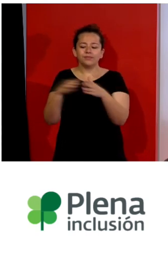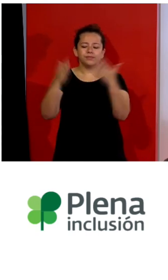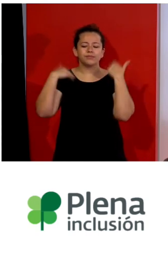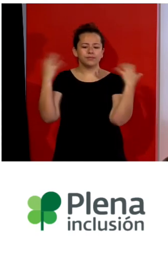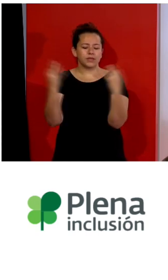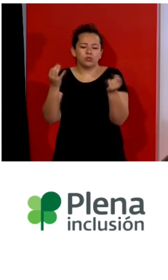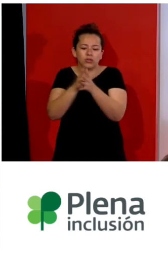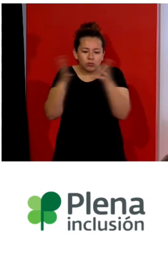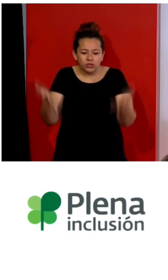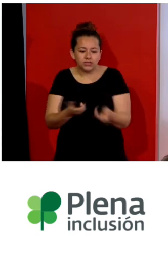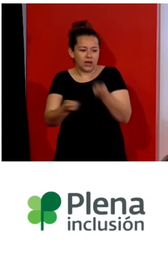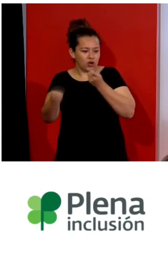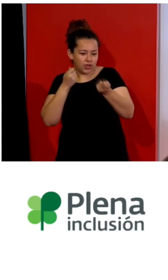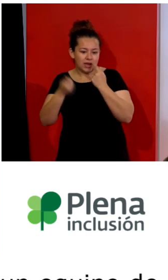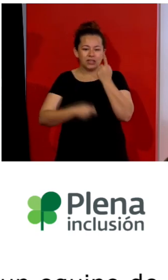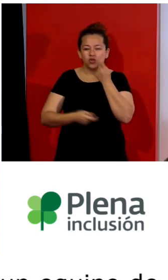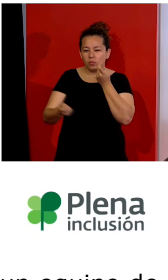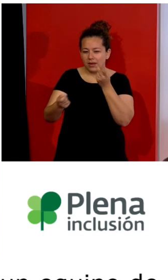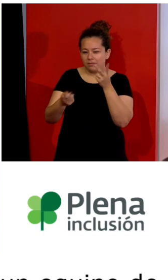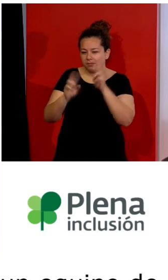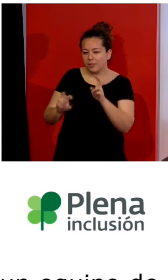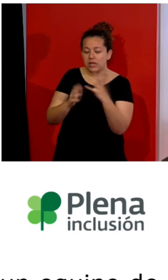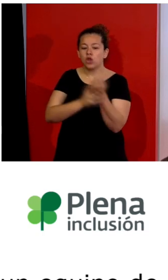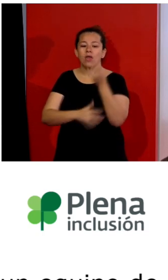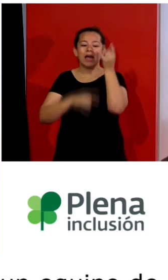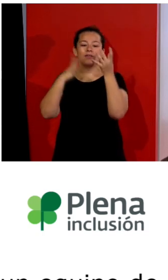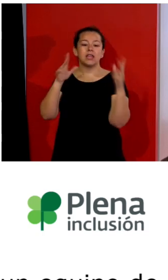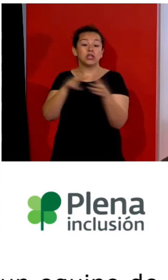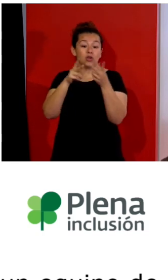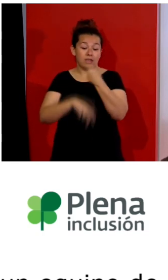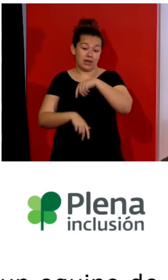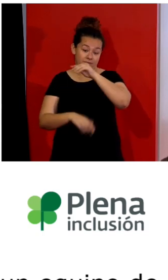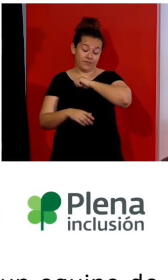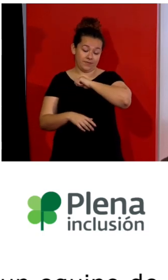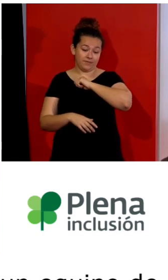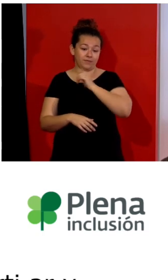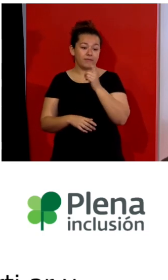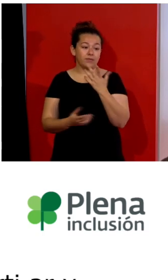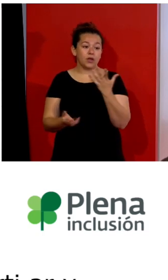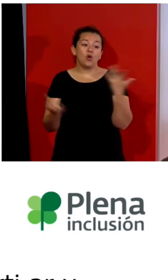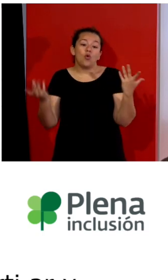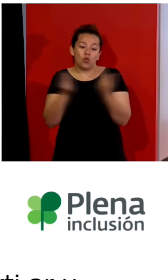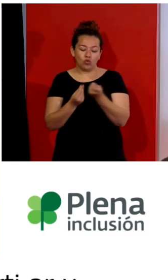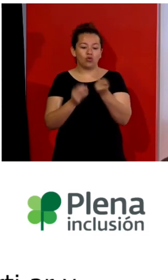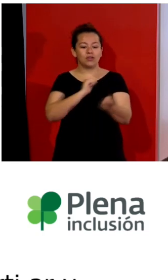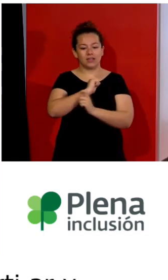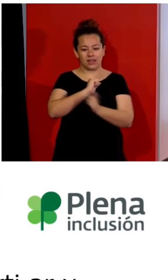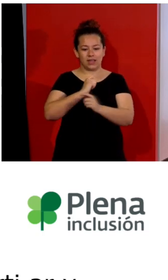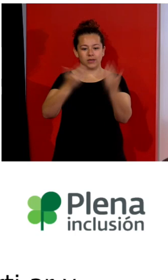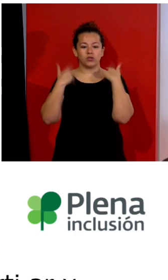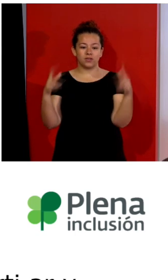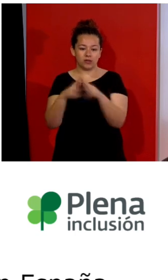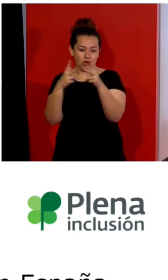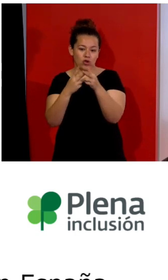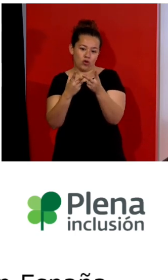impulsar, coordinar y supervisar nuestra actividad social en España, alineados con la estrategia de responsabilidad social corporativa del